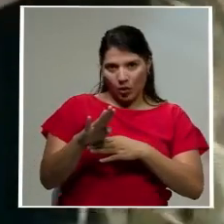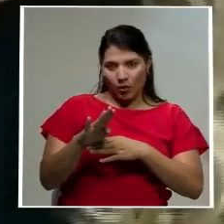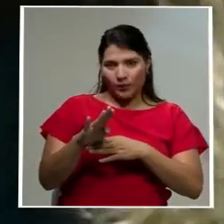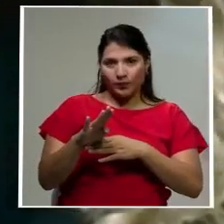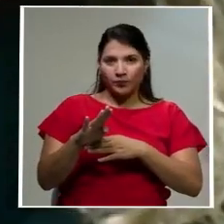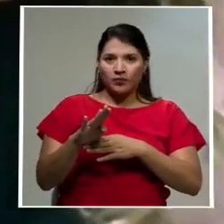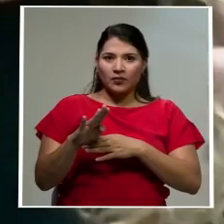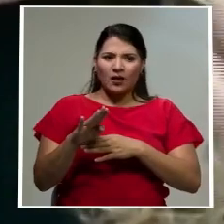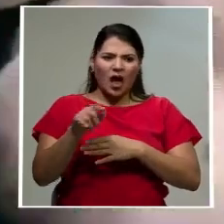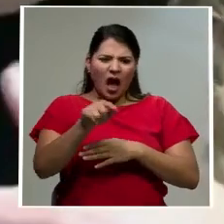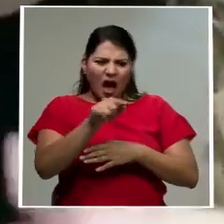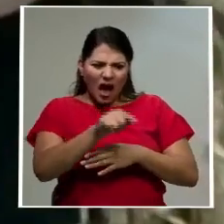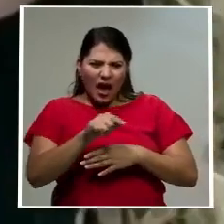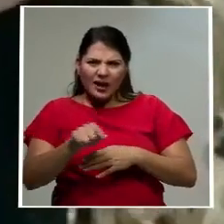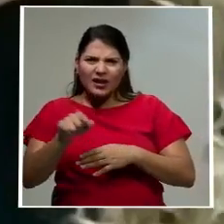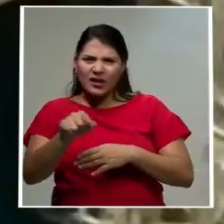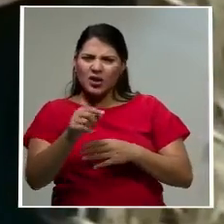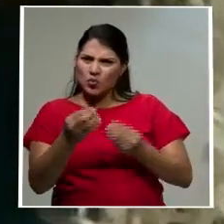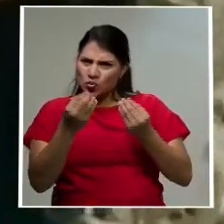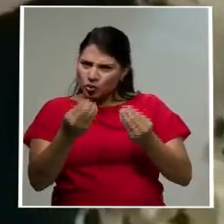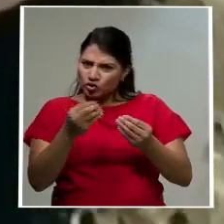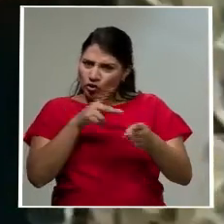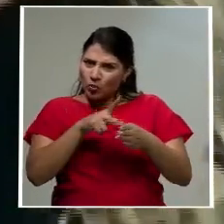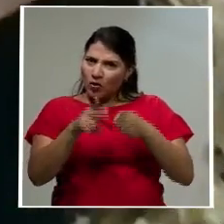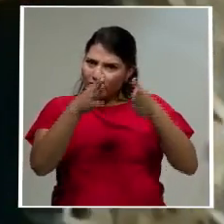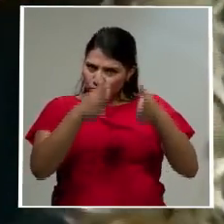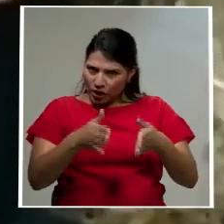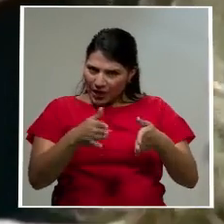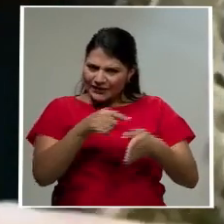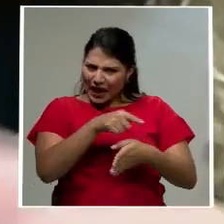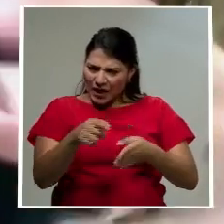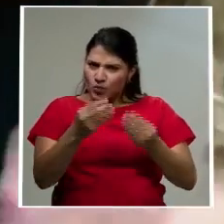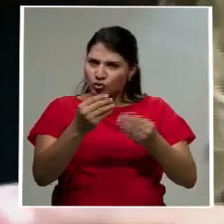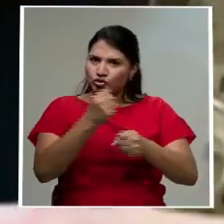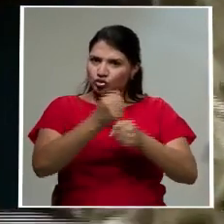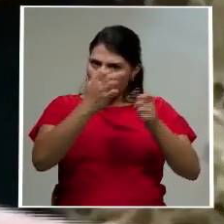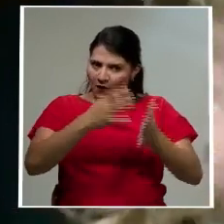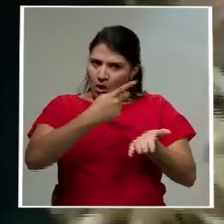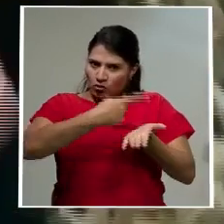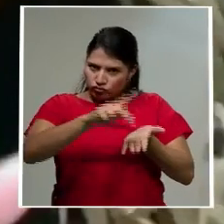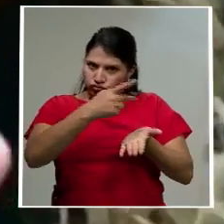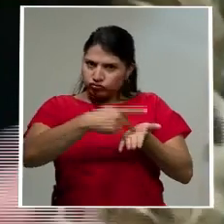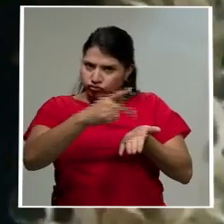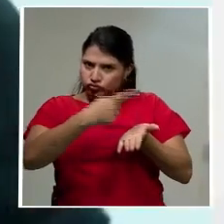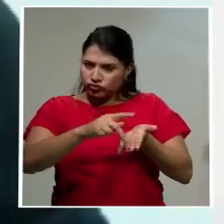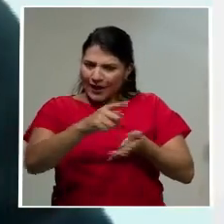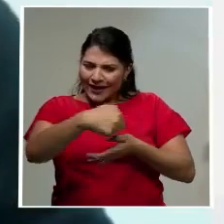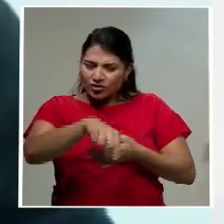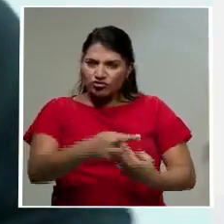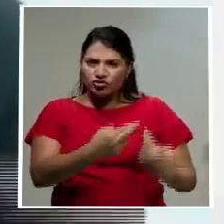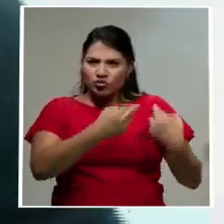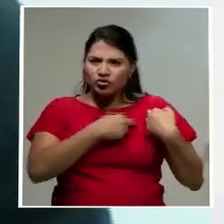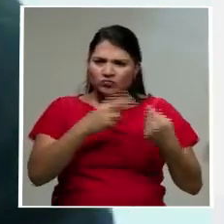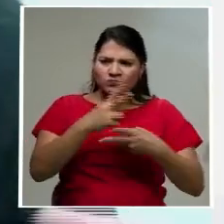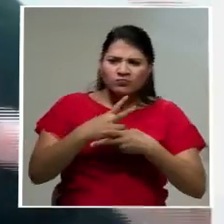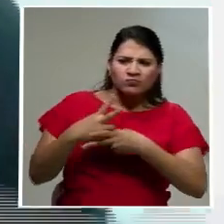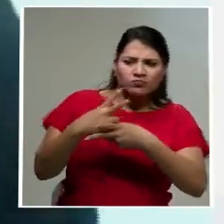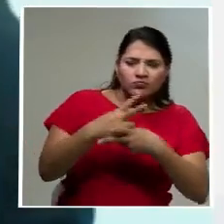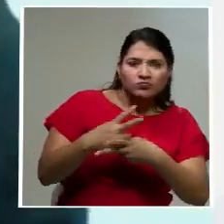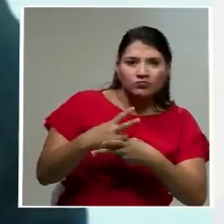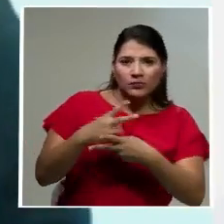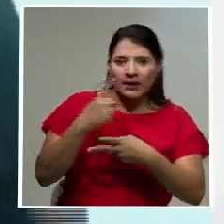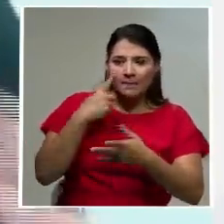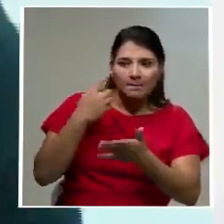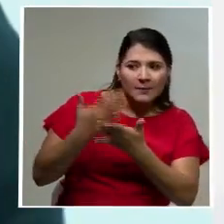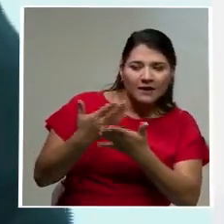sinnúmero de profesionales y de personal ganando salario para poder prever todas las condiciones que no se previeron, y hoy es